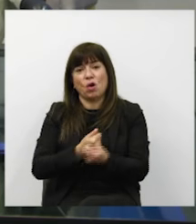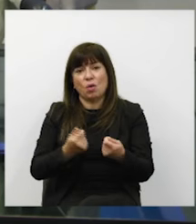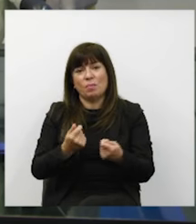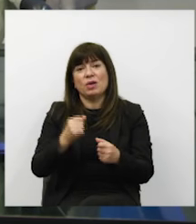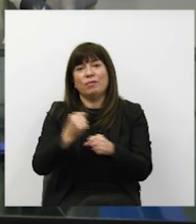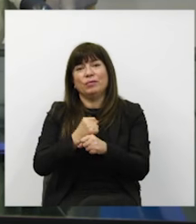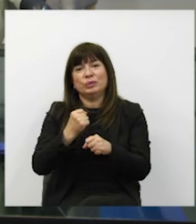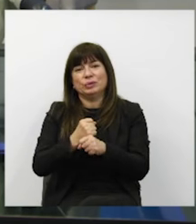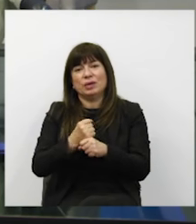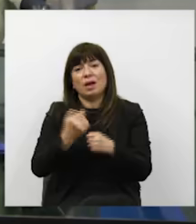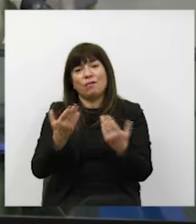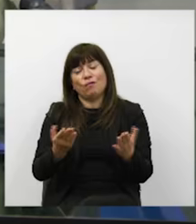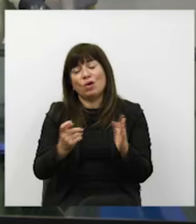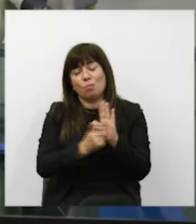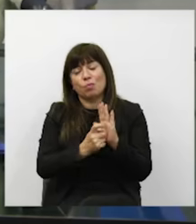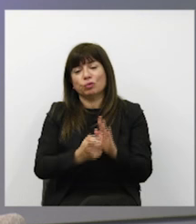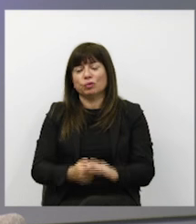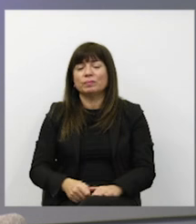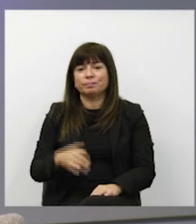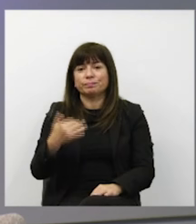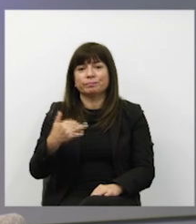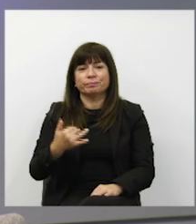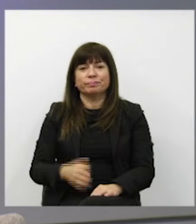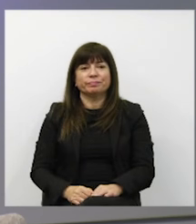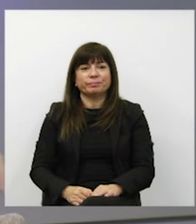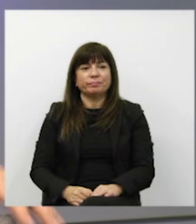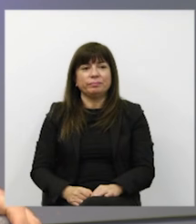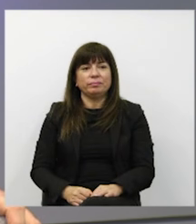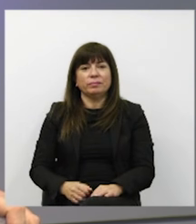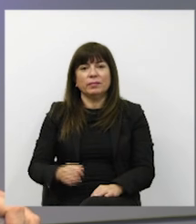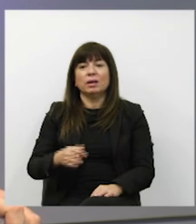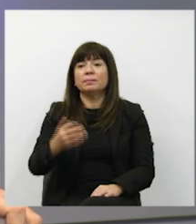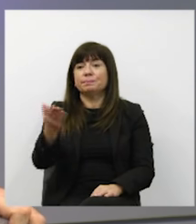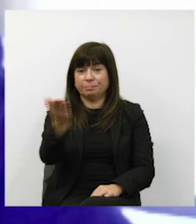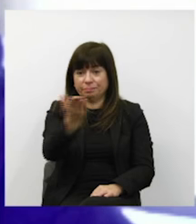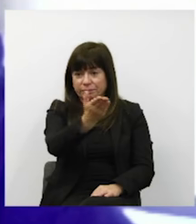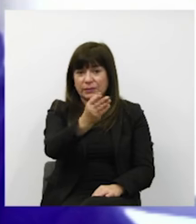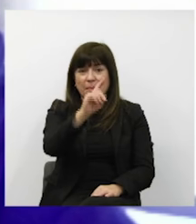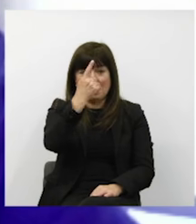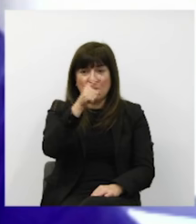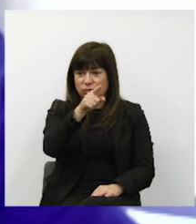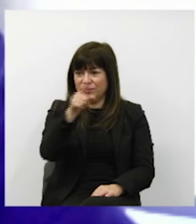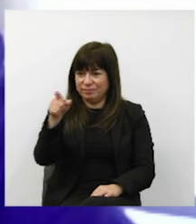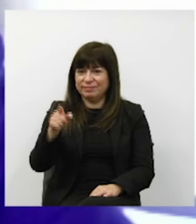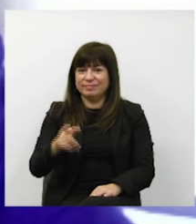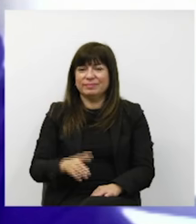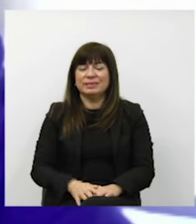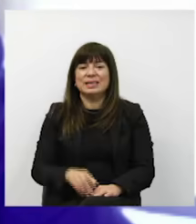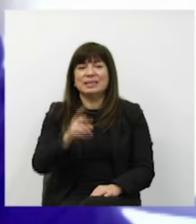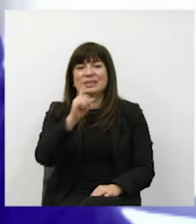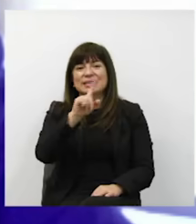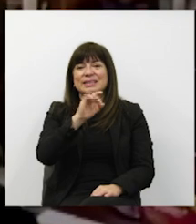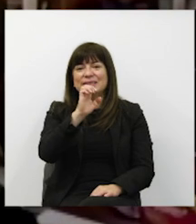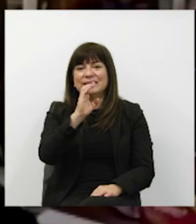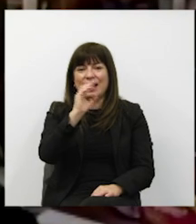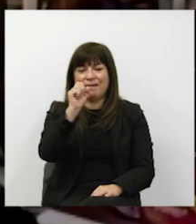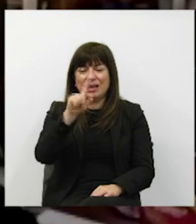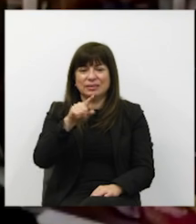Y por lo tanto, me parece que eso es un buen punto. Nicolás y Sebastián. Primero, Nicolás. Sebastián, dale.